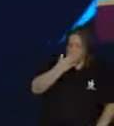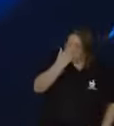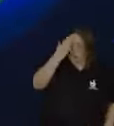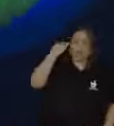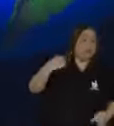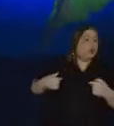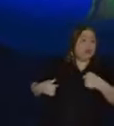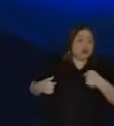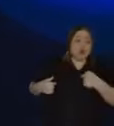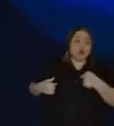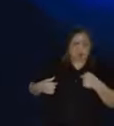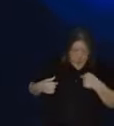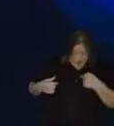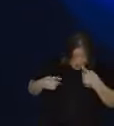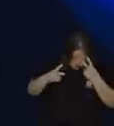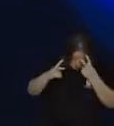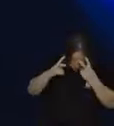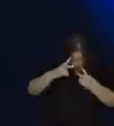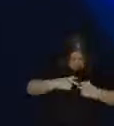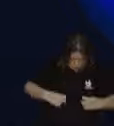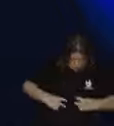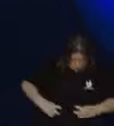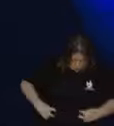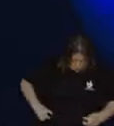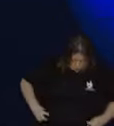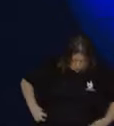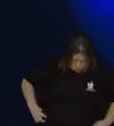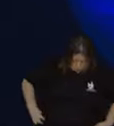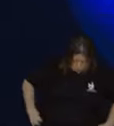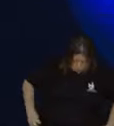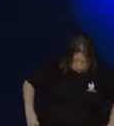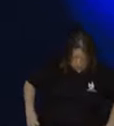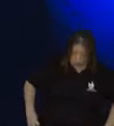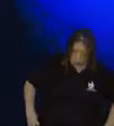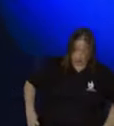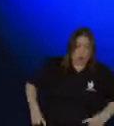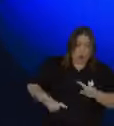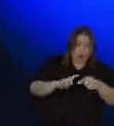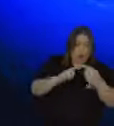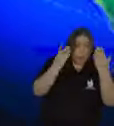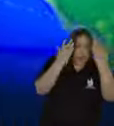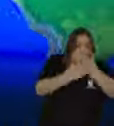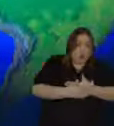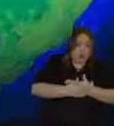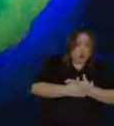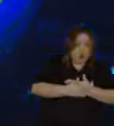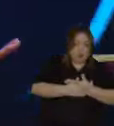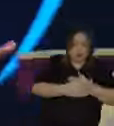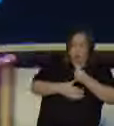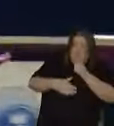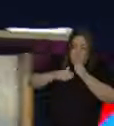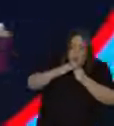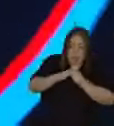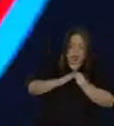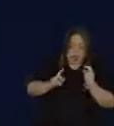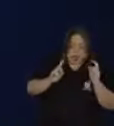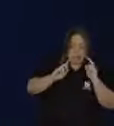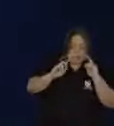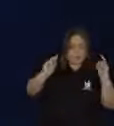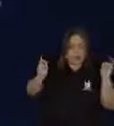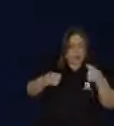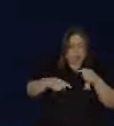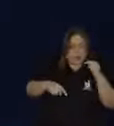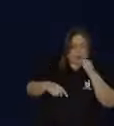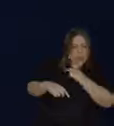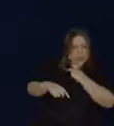están ocultas, y en lo oculto hay uno solo que tiene autoridad. Hay uno solo que se mueve, es el